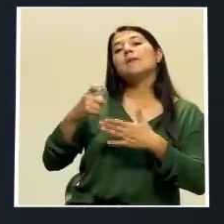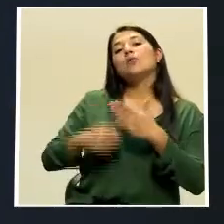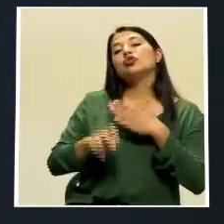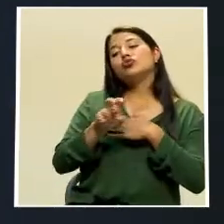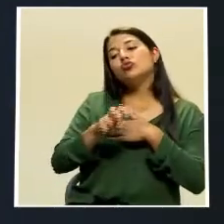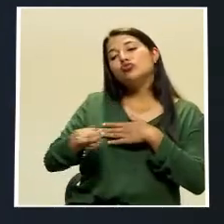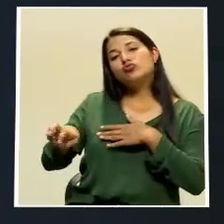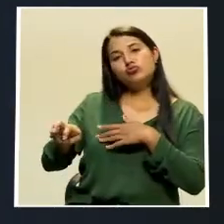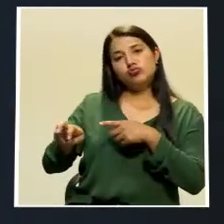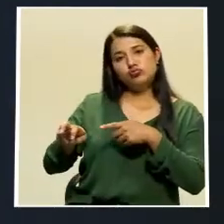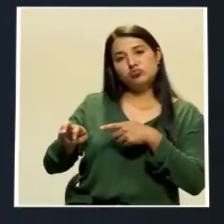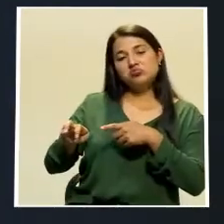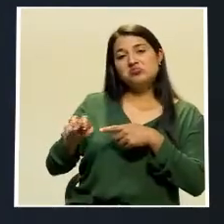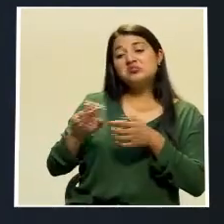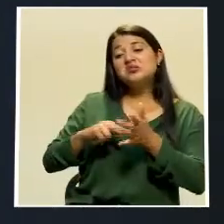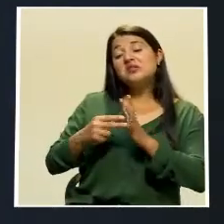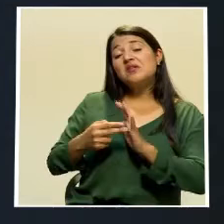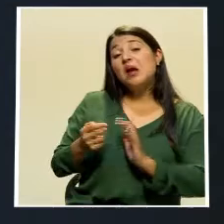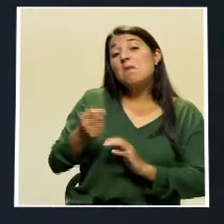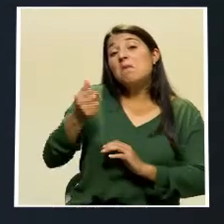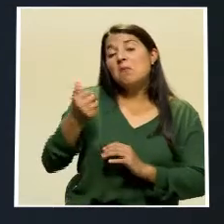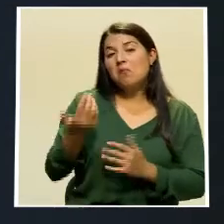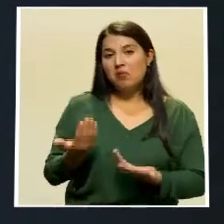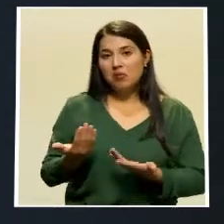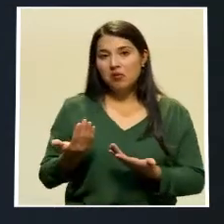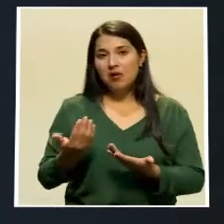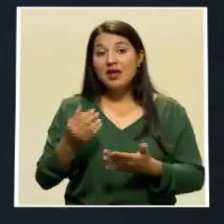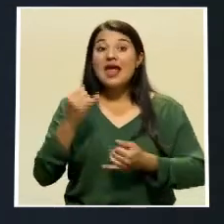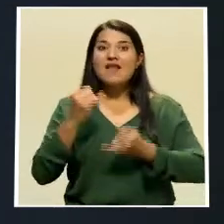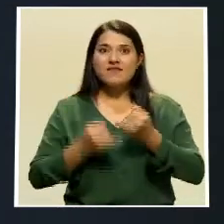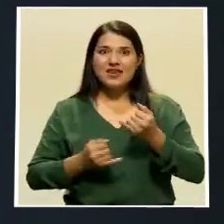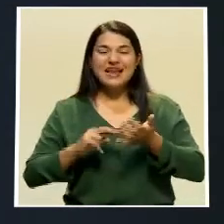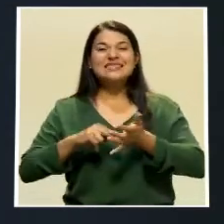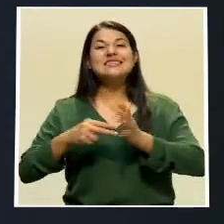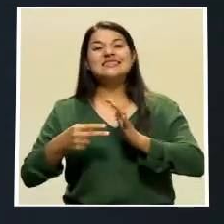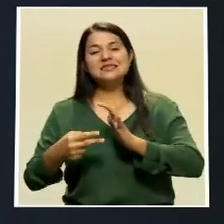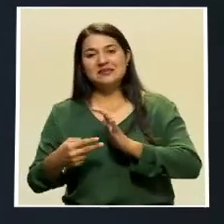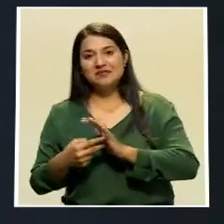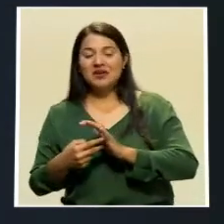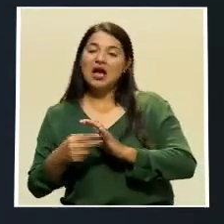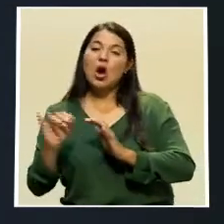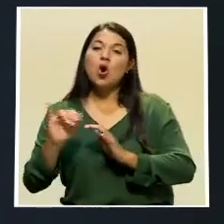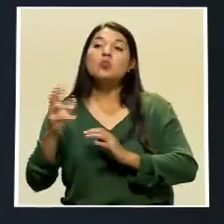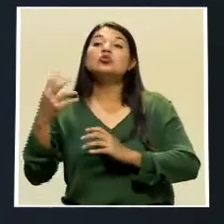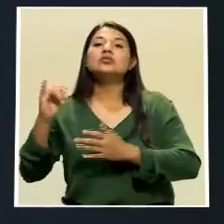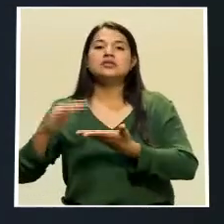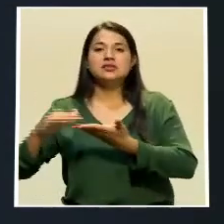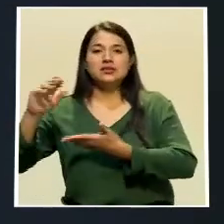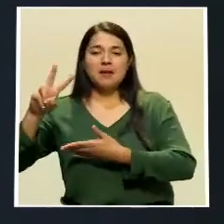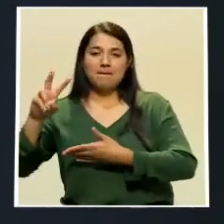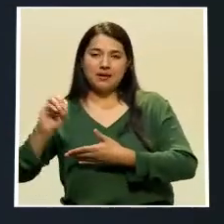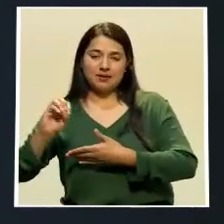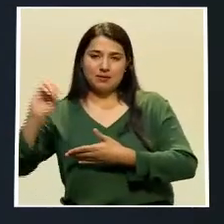en sus cuentas al mes, lo que les va a costar de más son 900 colones.